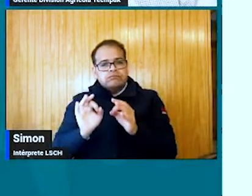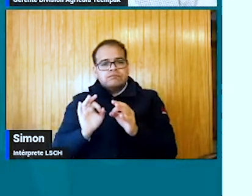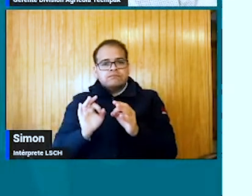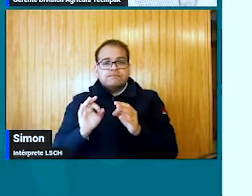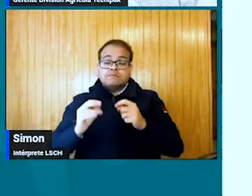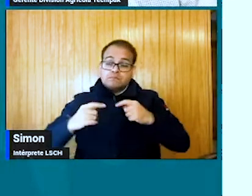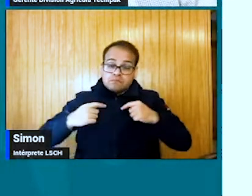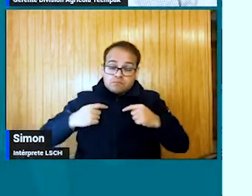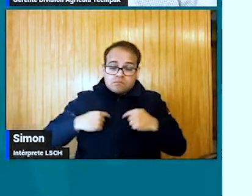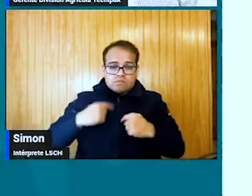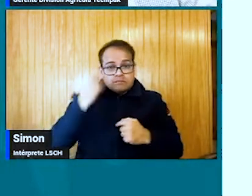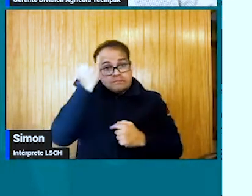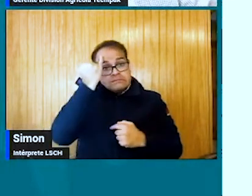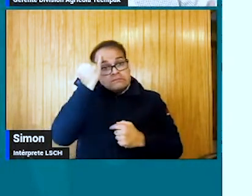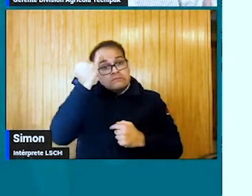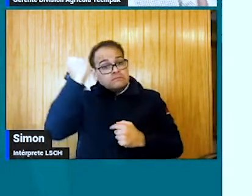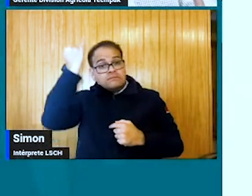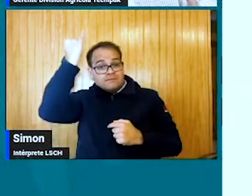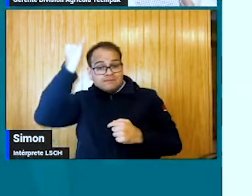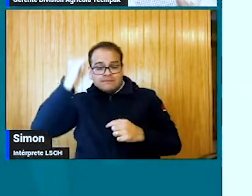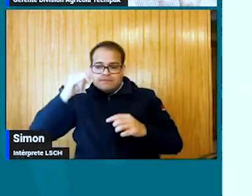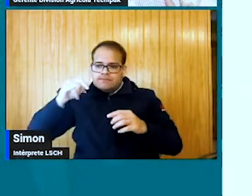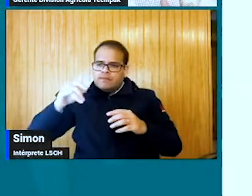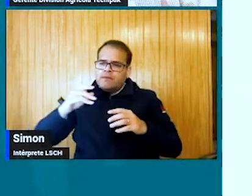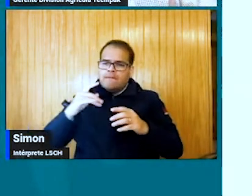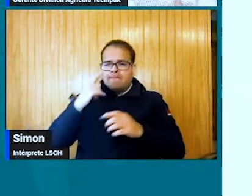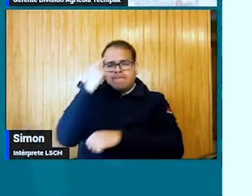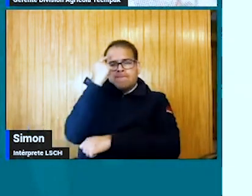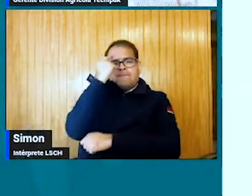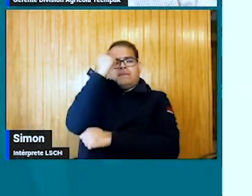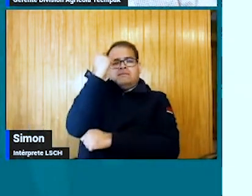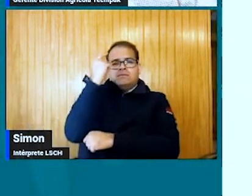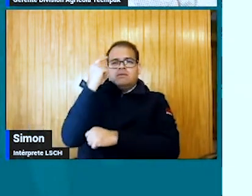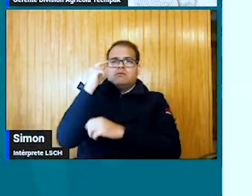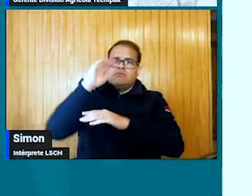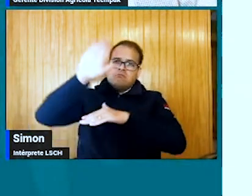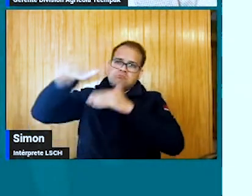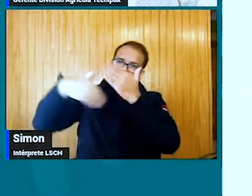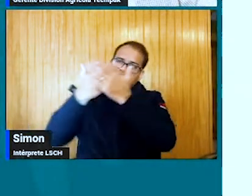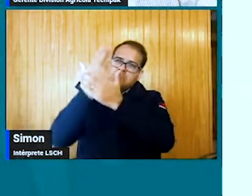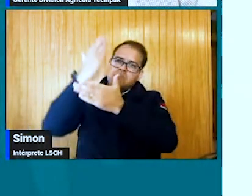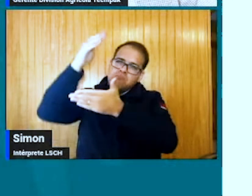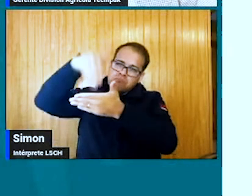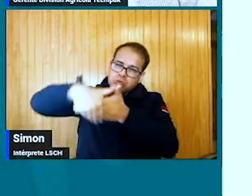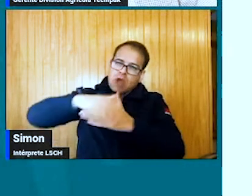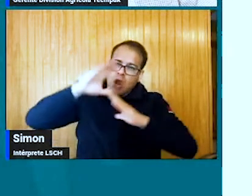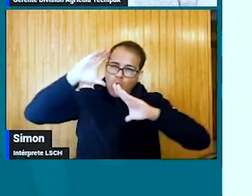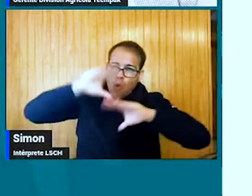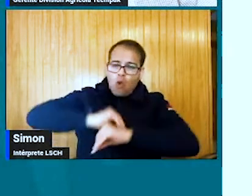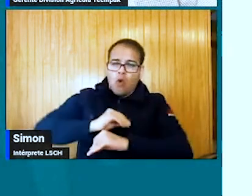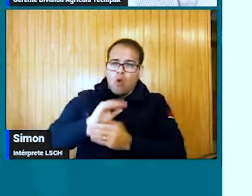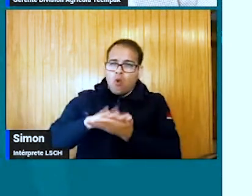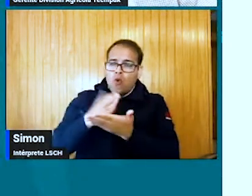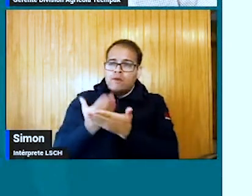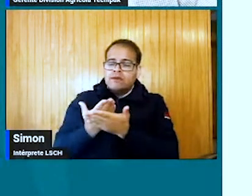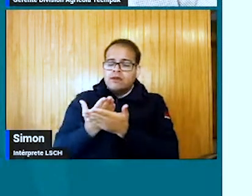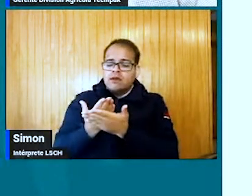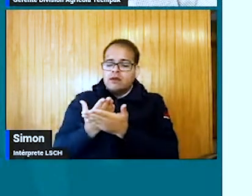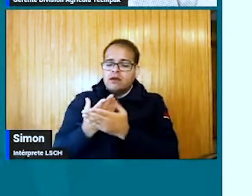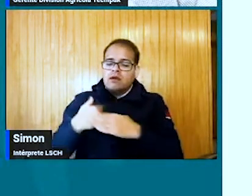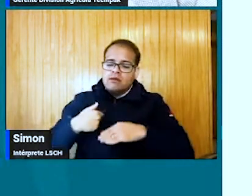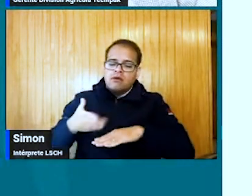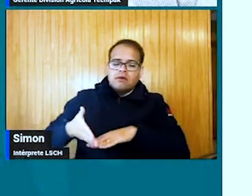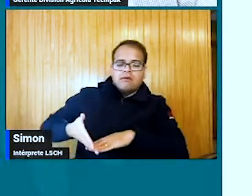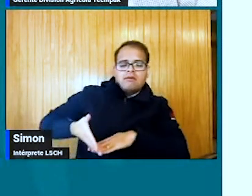estimar, predecir cómo va a estar la noche, la tarde antes. Por lo tanto,